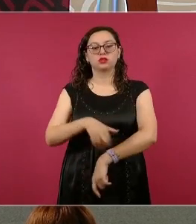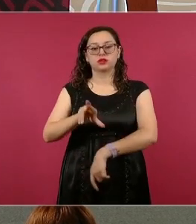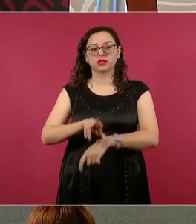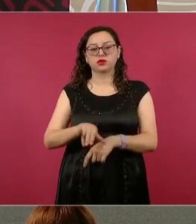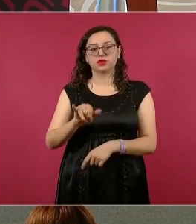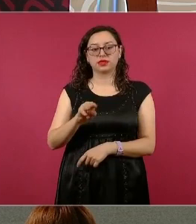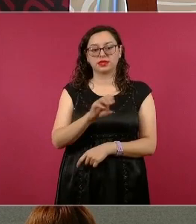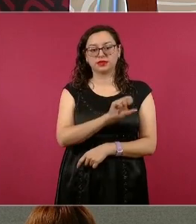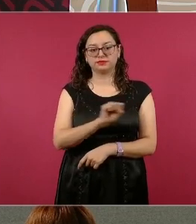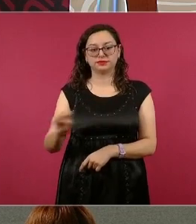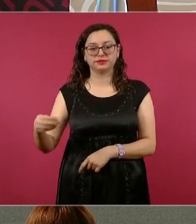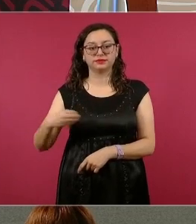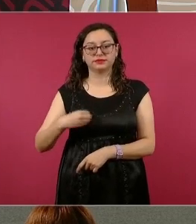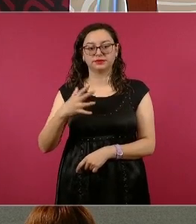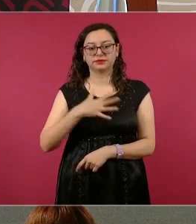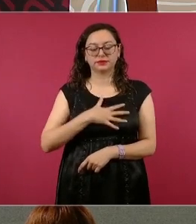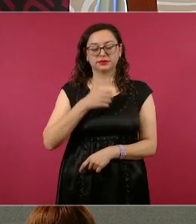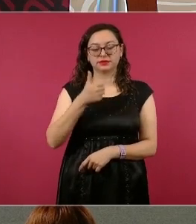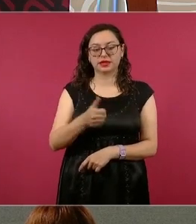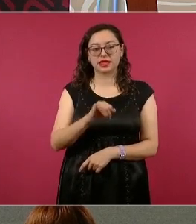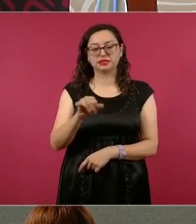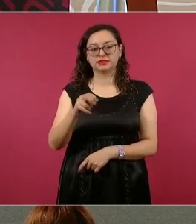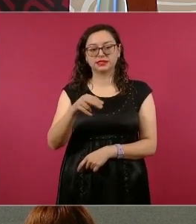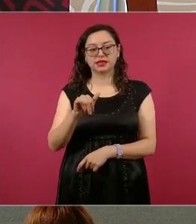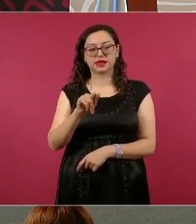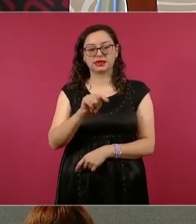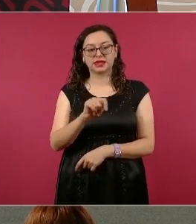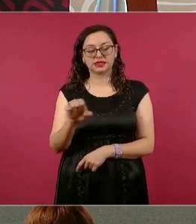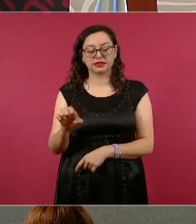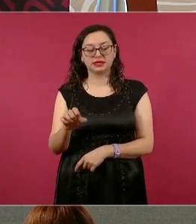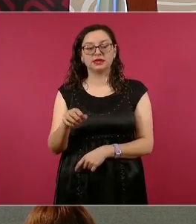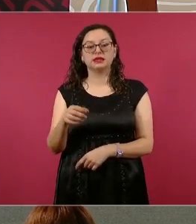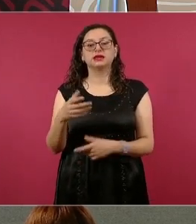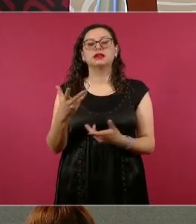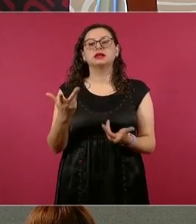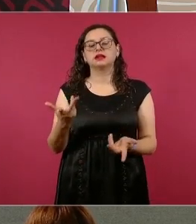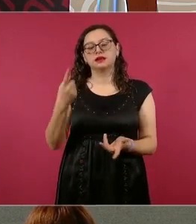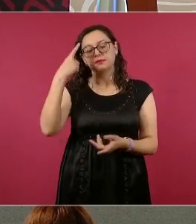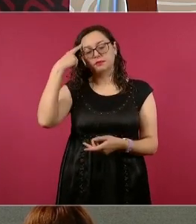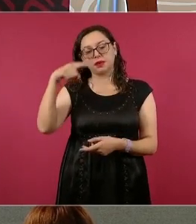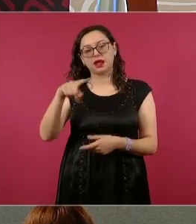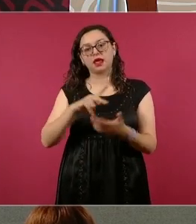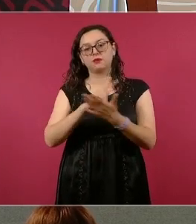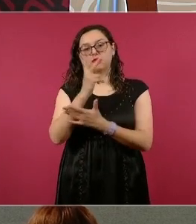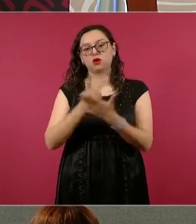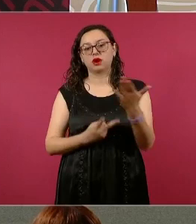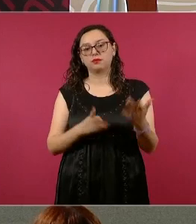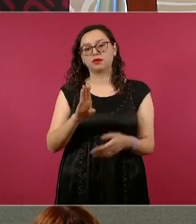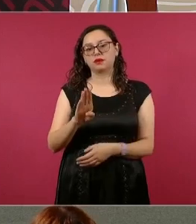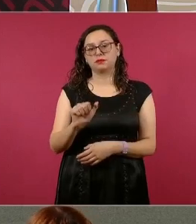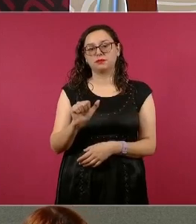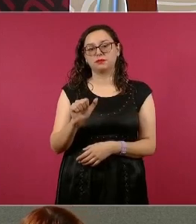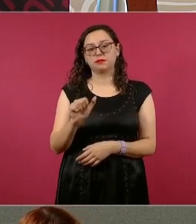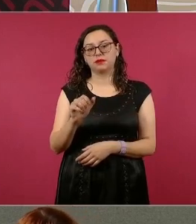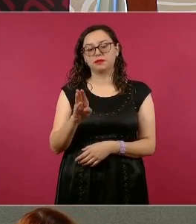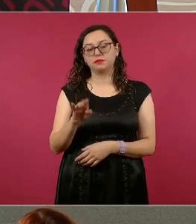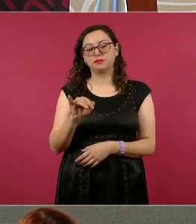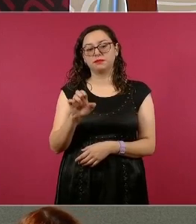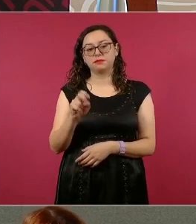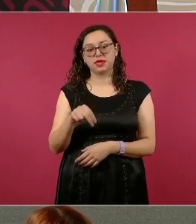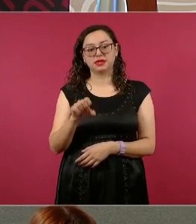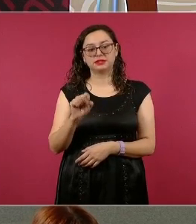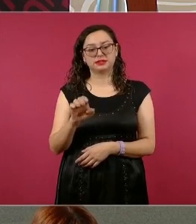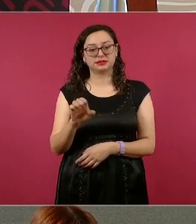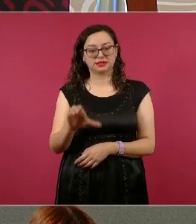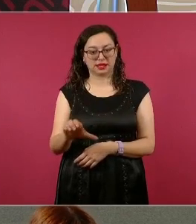IMSS Bienestar, Janet Espinosa, secretaria de Salud, y Rocío del Socorro Beltrán, de Programas de Bienestar, con los integrantes de los comités. Adelante,